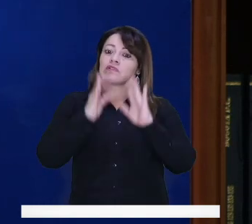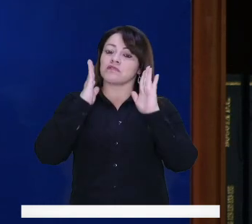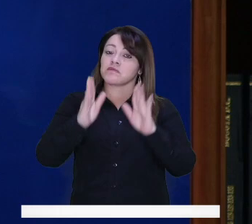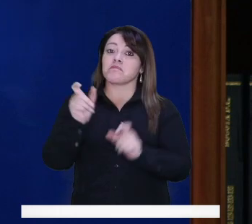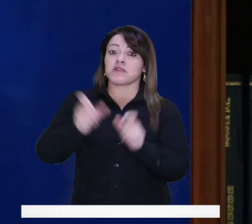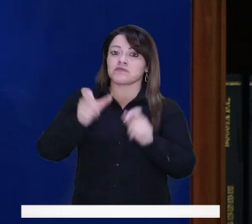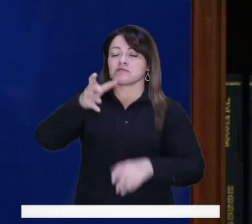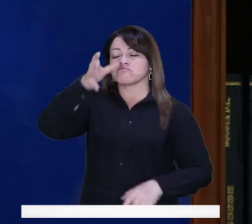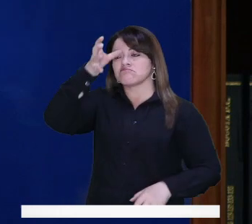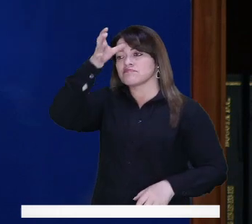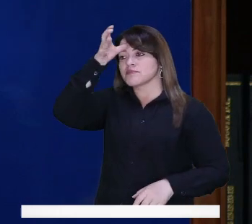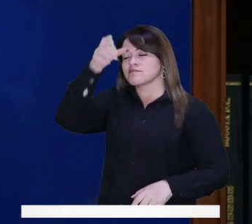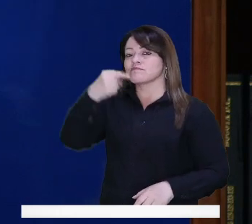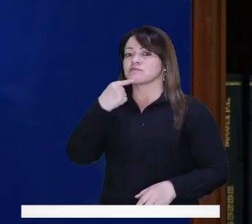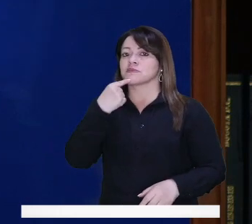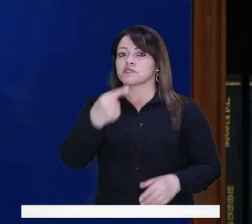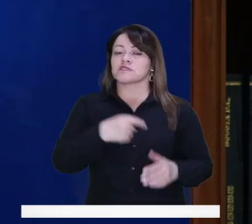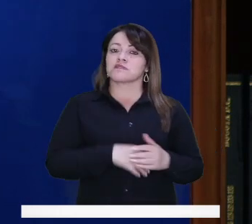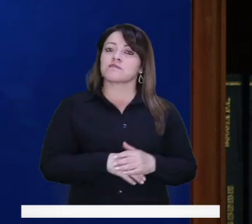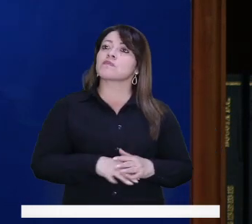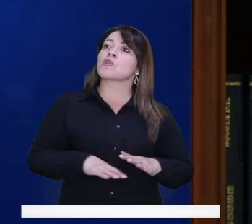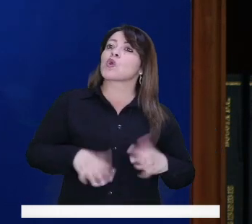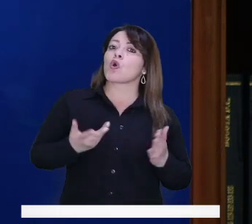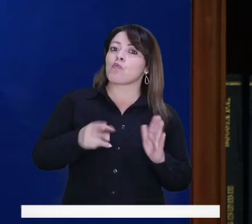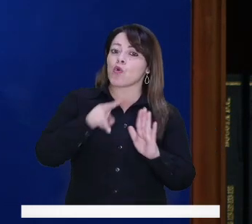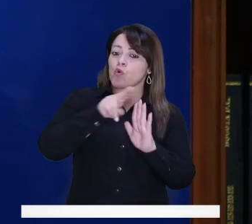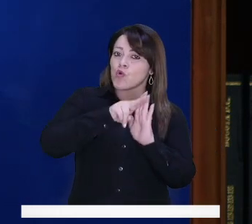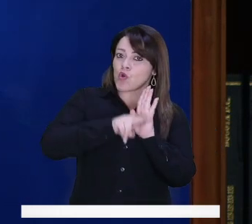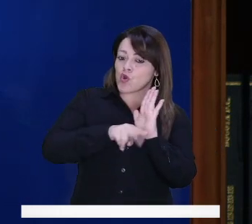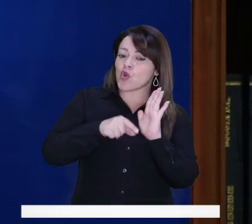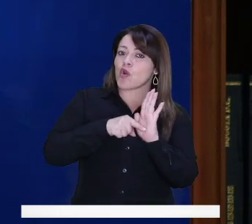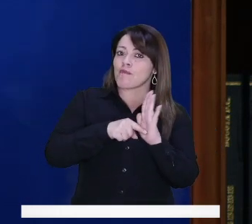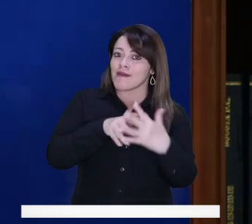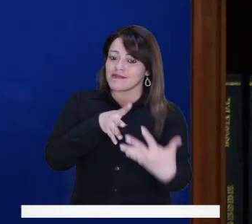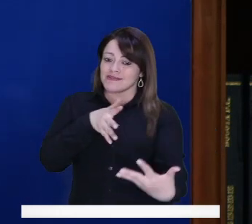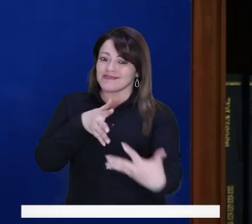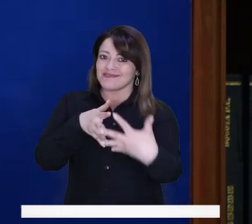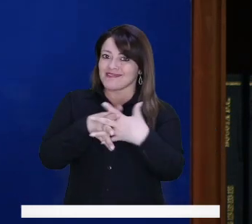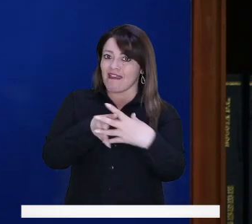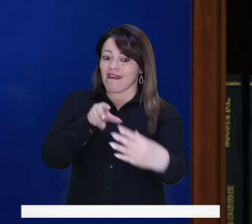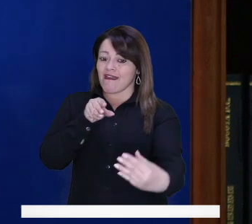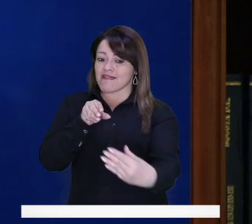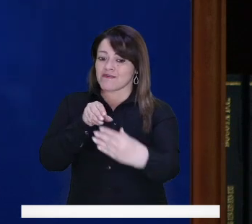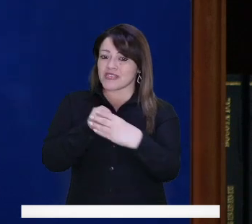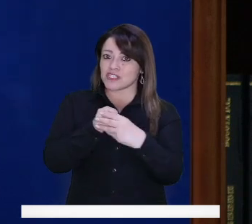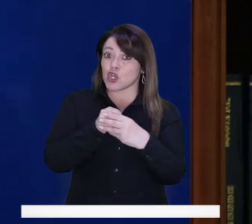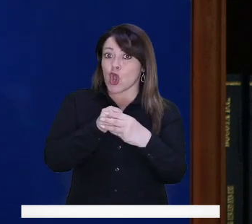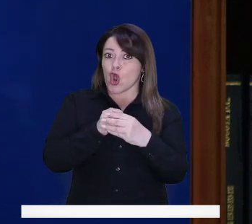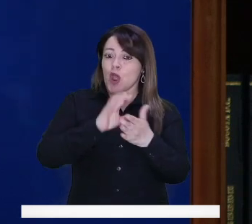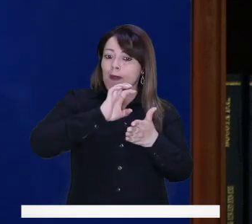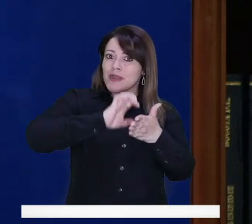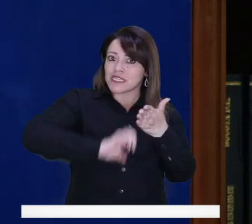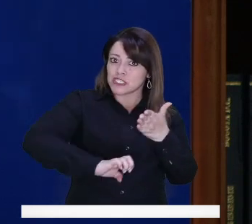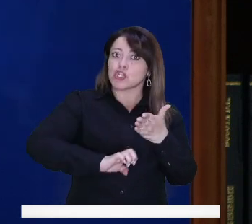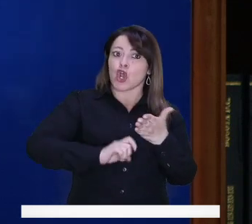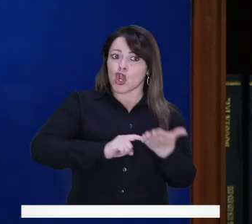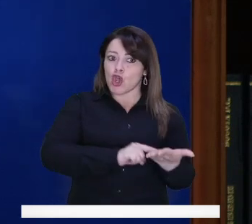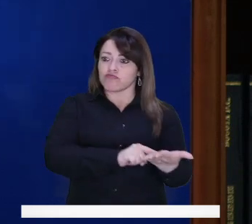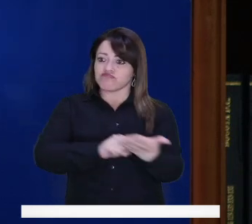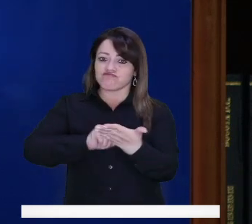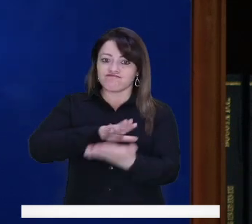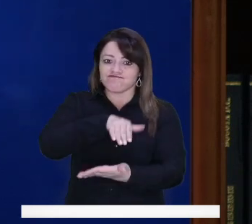Dicen los expertos que para poder adelantar políticas de adaptación o de mitigación o